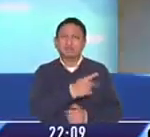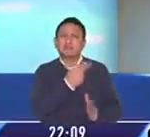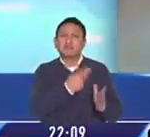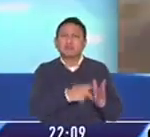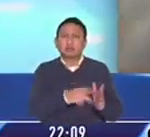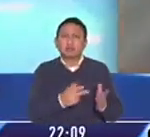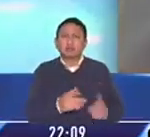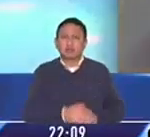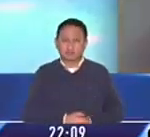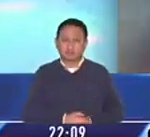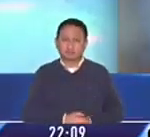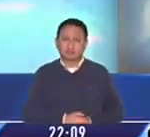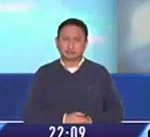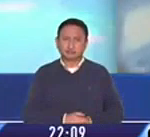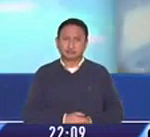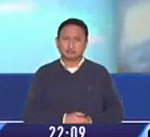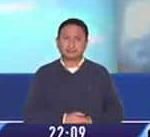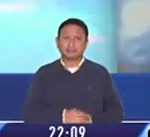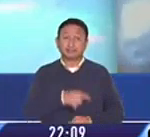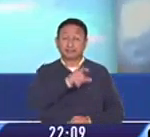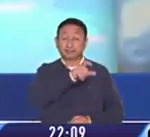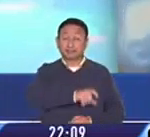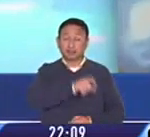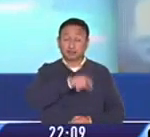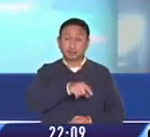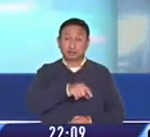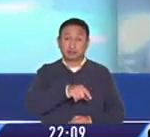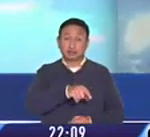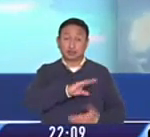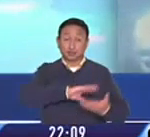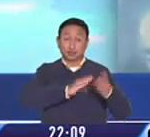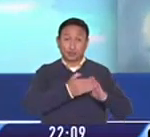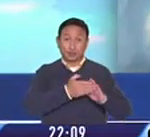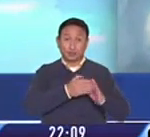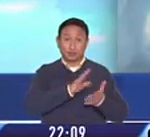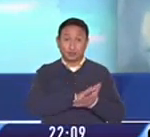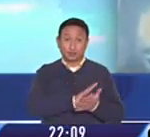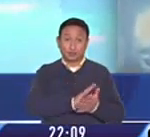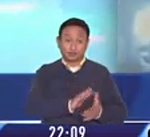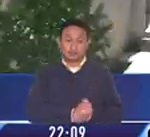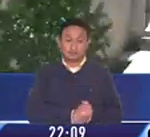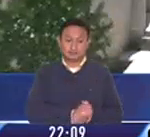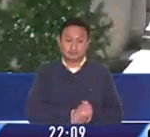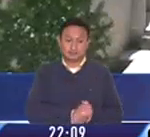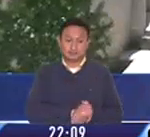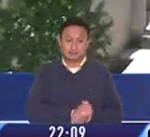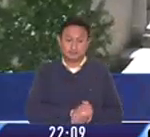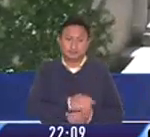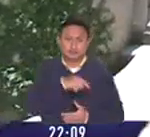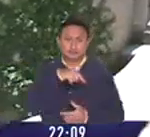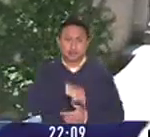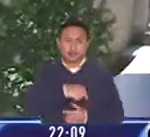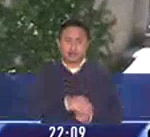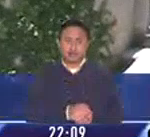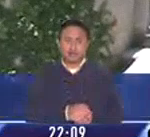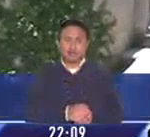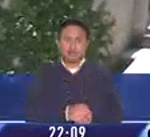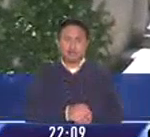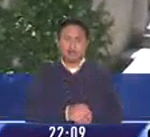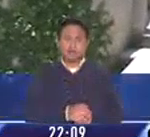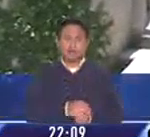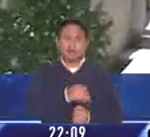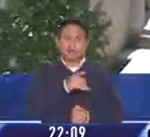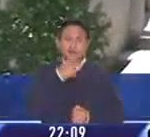caso y de alguna forma devolver la tranquilidad a la comunidad. Hemos intentado incluso tratar de captar en